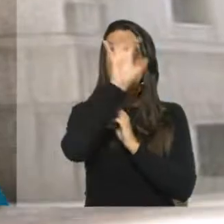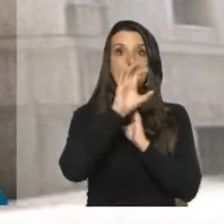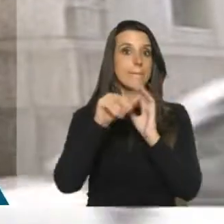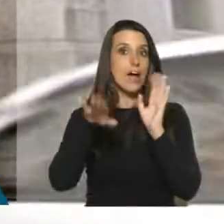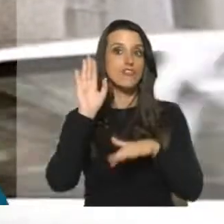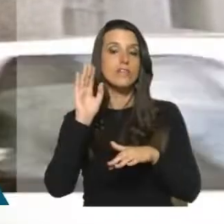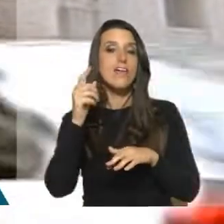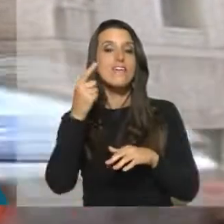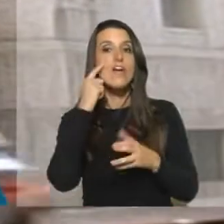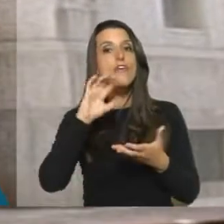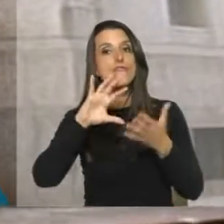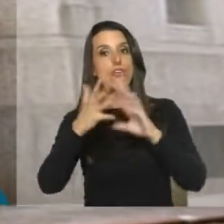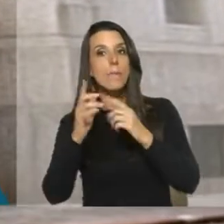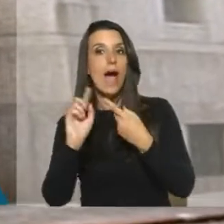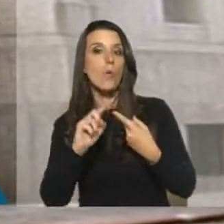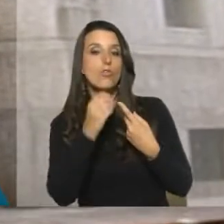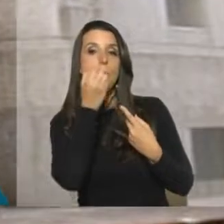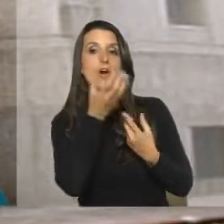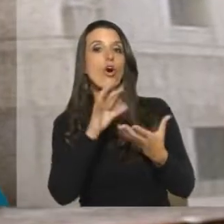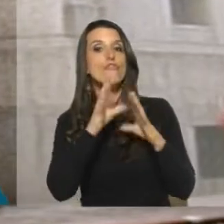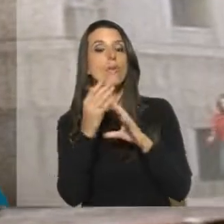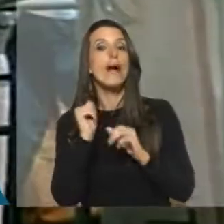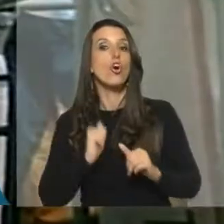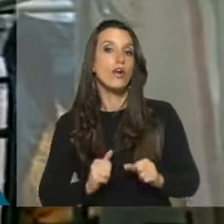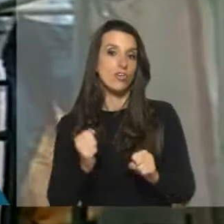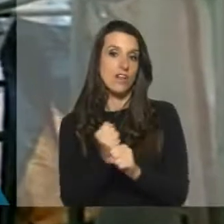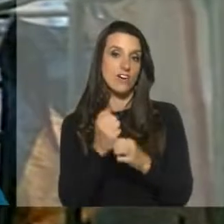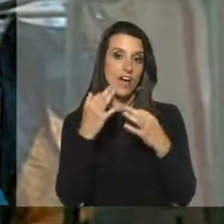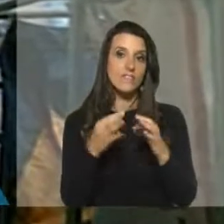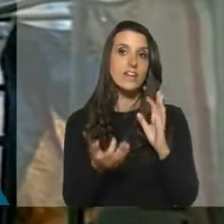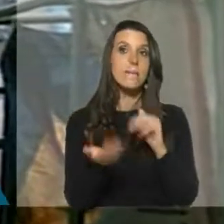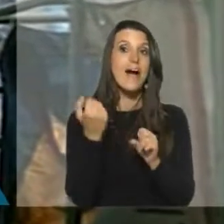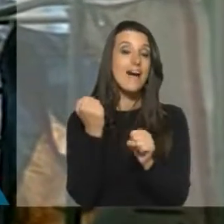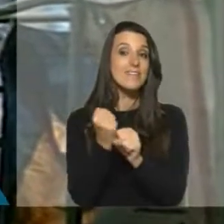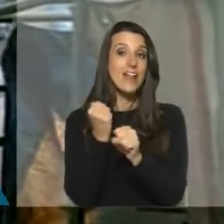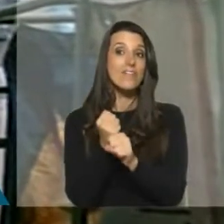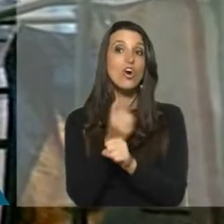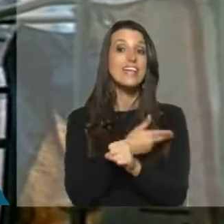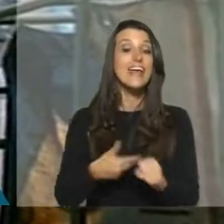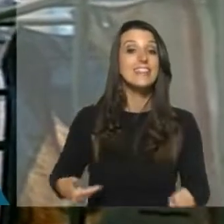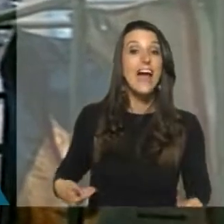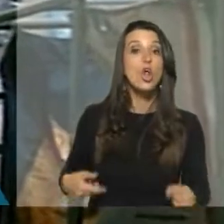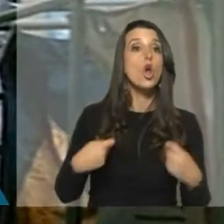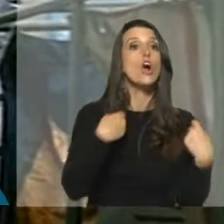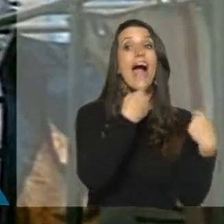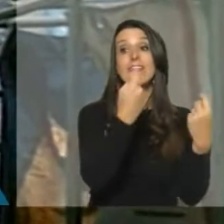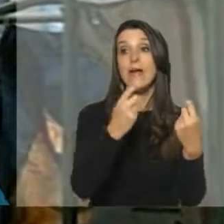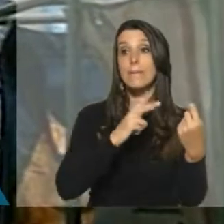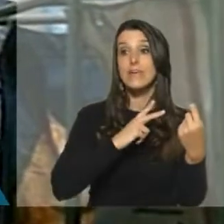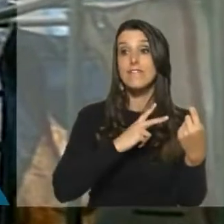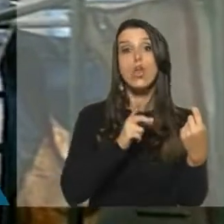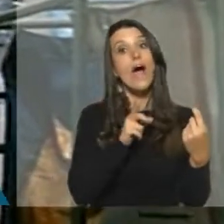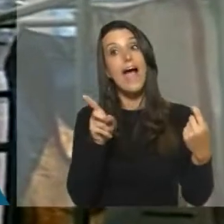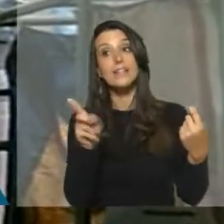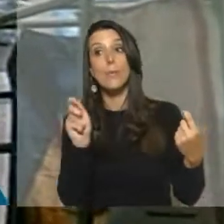y bueno, ver de esa manera de que cómo podemos mejorar las condiciones del correo y que haya más rubro y que el Estado tenga que invertir menos en el correo, ya que si entra más trabajo